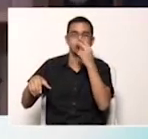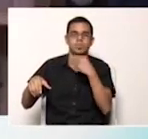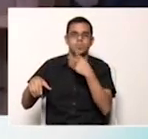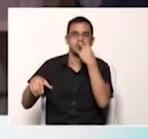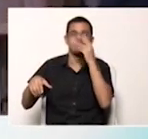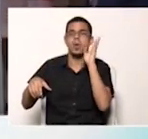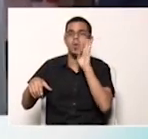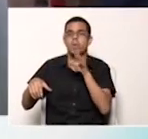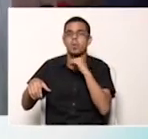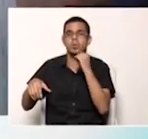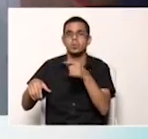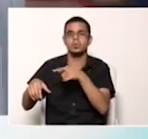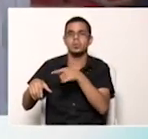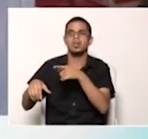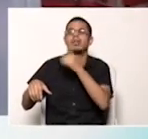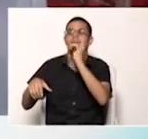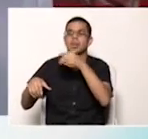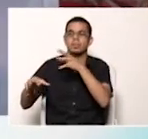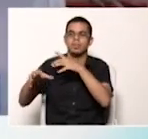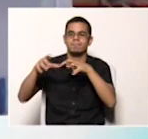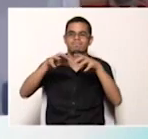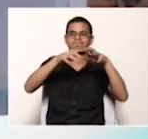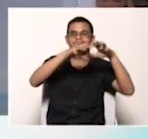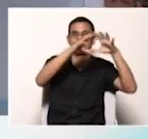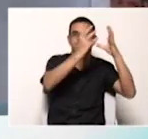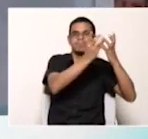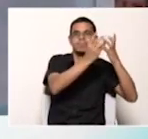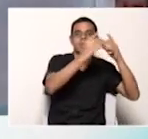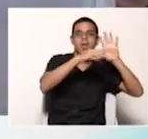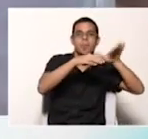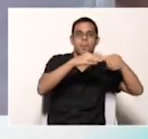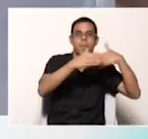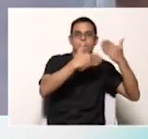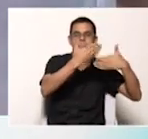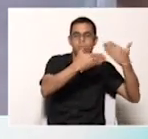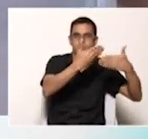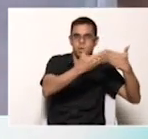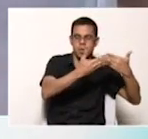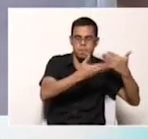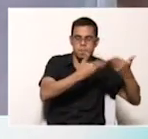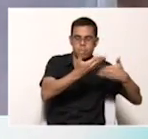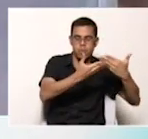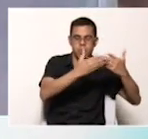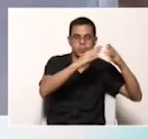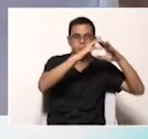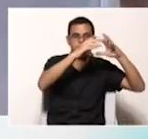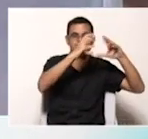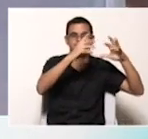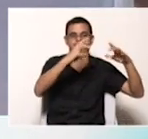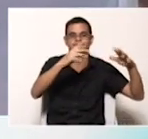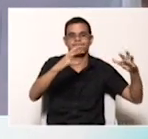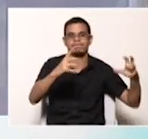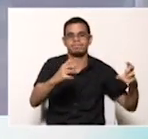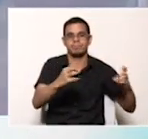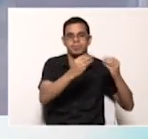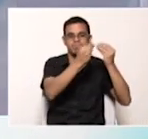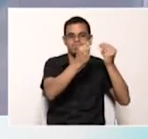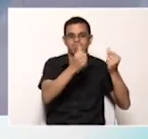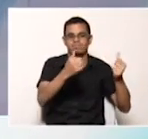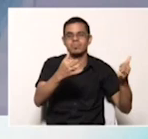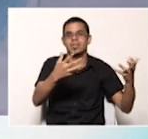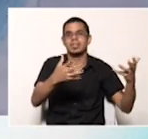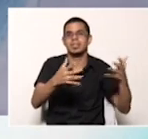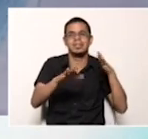producir, contaminan. Y esa contaminación se va a alojar aquí, en nuestra querida atmósfera. ¿Qué va a